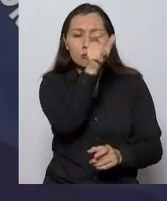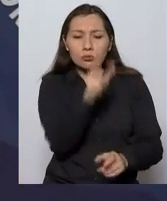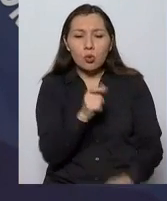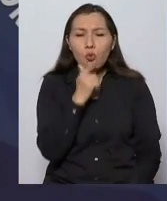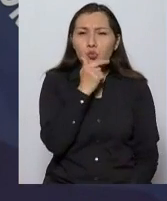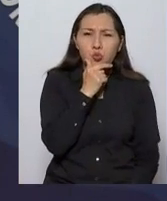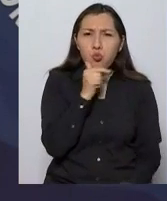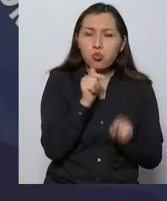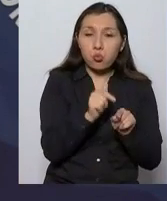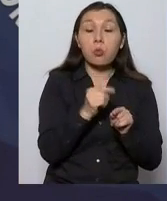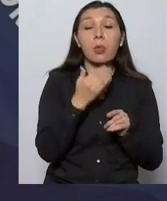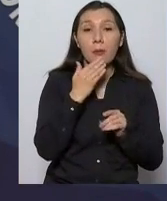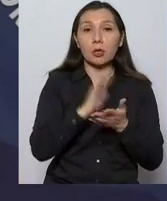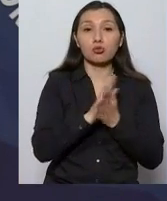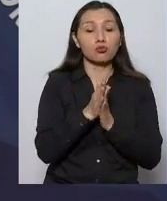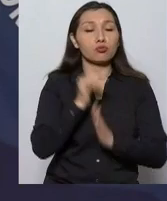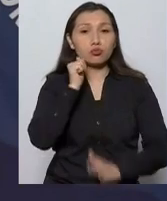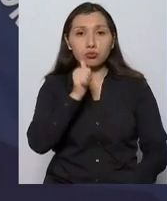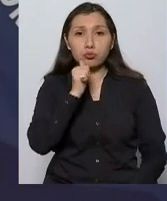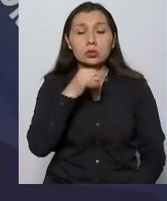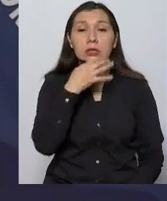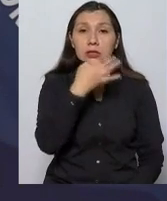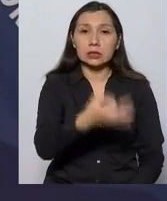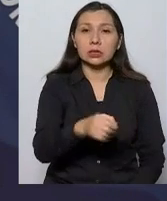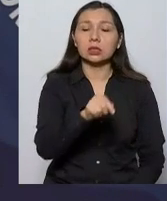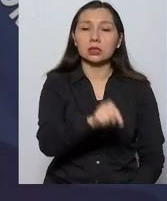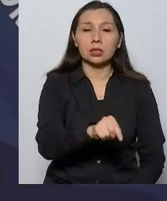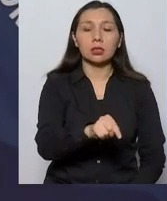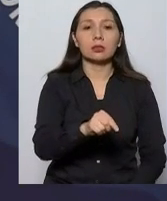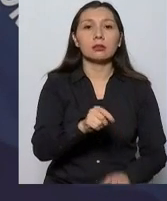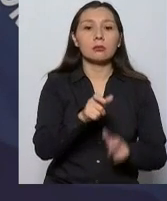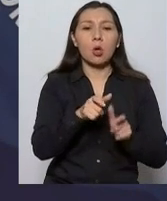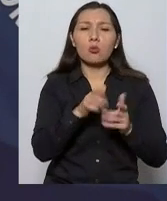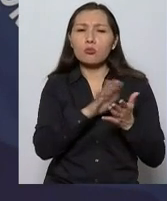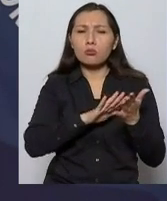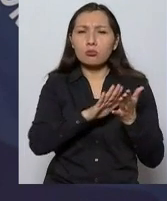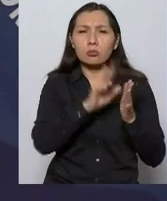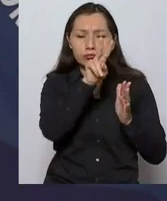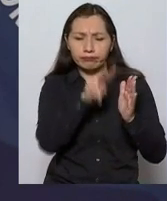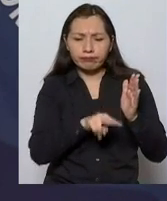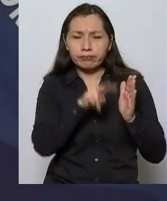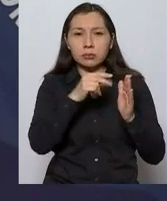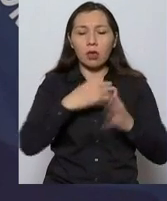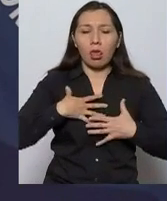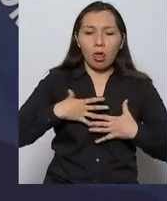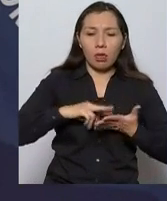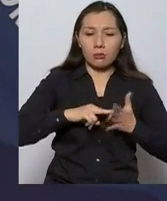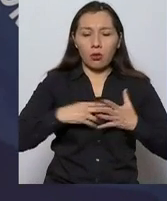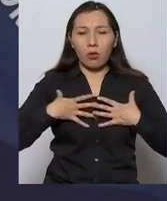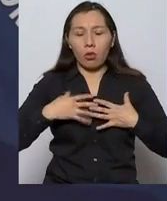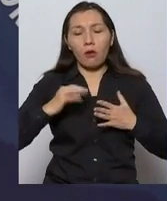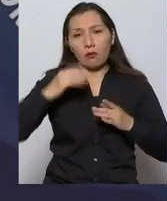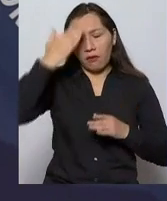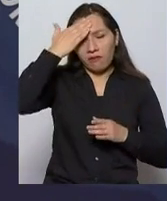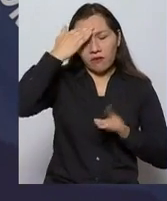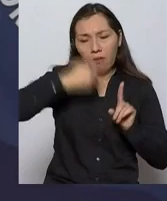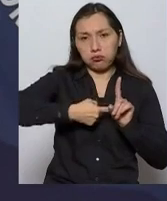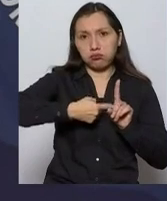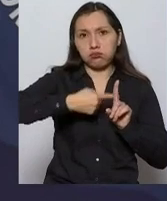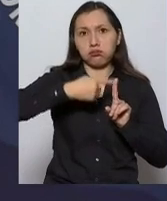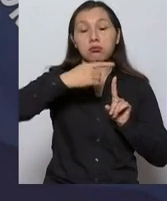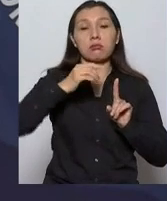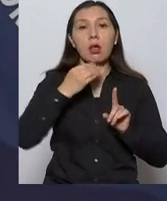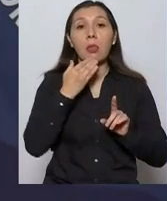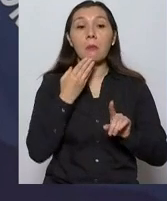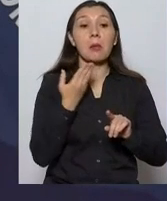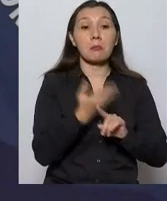sospechoso, y como hemos venido diciendo todos los días, caso sospechoso es el que tiene cierta sintomatología, respiratoria, fiebre, en caso